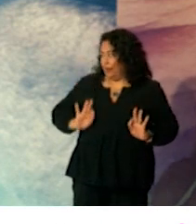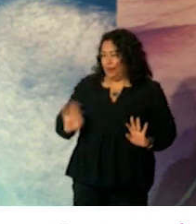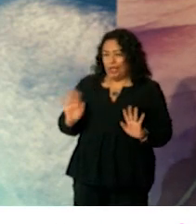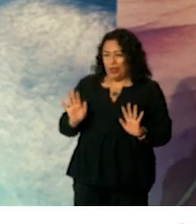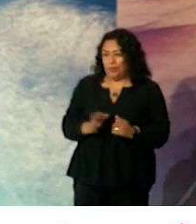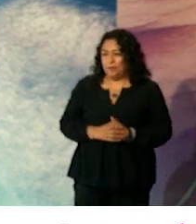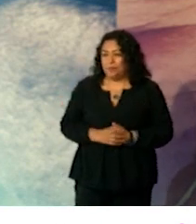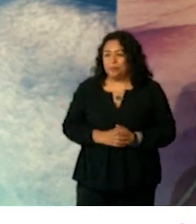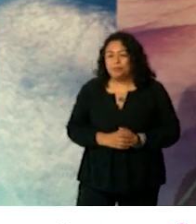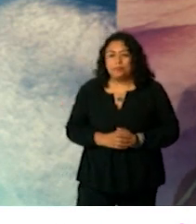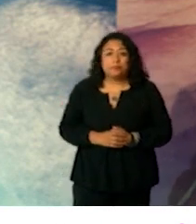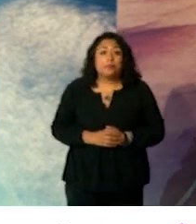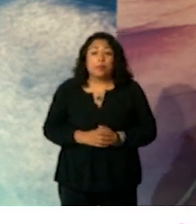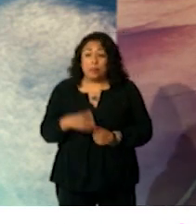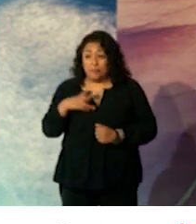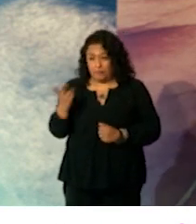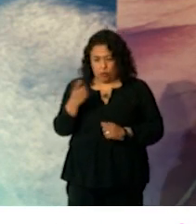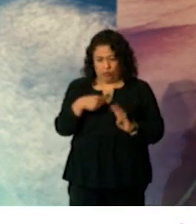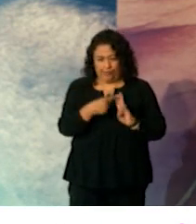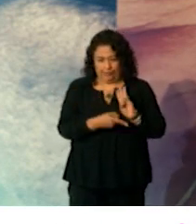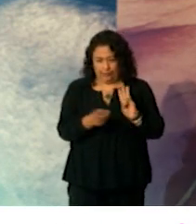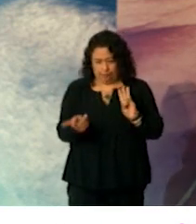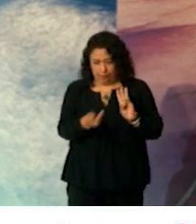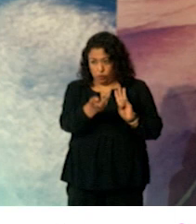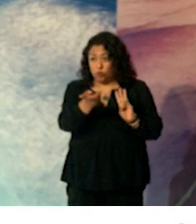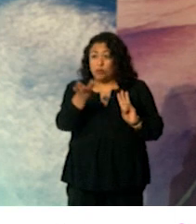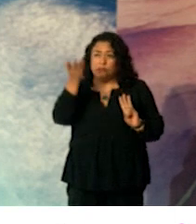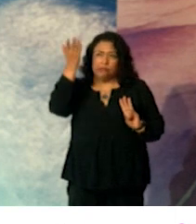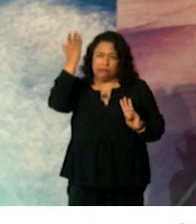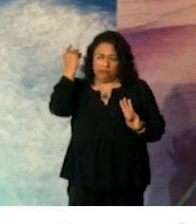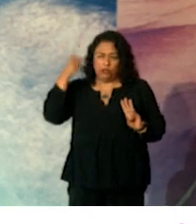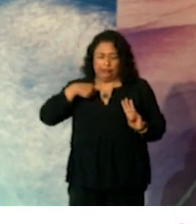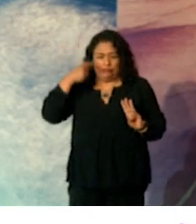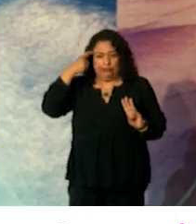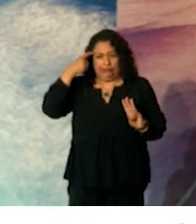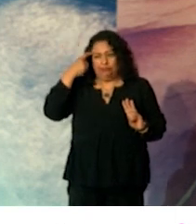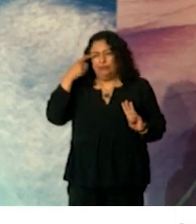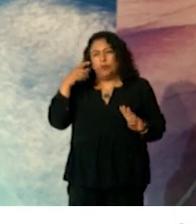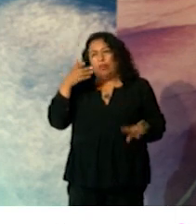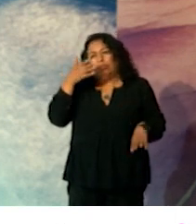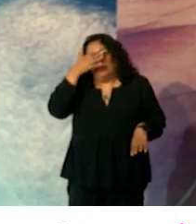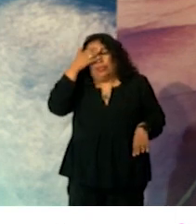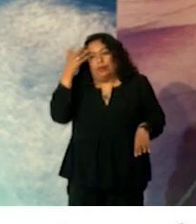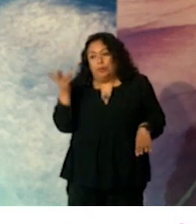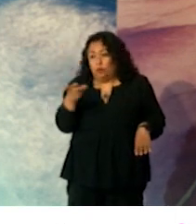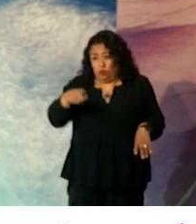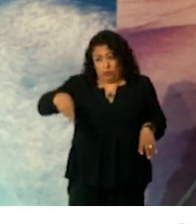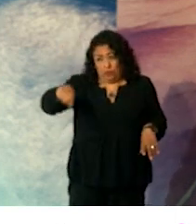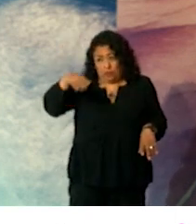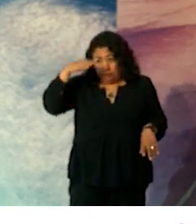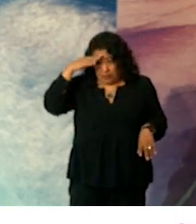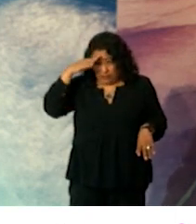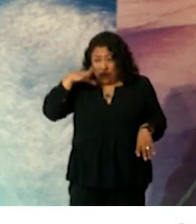broma. La pregunta es para los 3 y es una pregunta que tengo desde hace tiempo. Es una pregunta muy ingenua. ¿Vosotros pensáis que hay